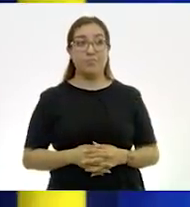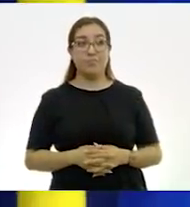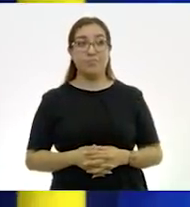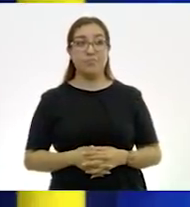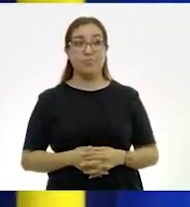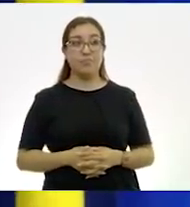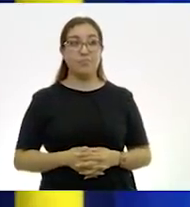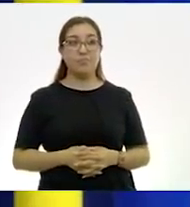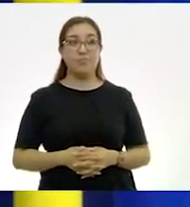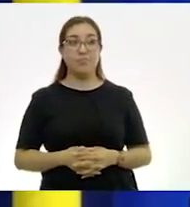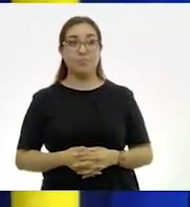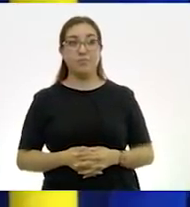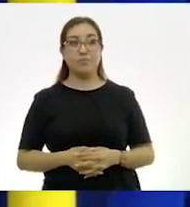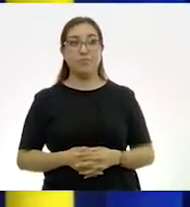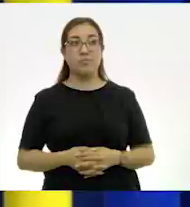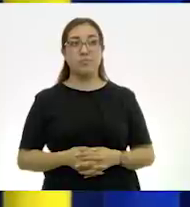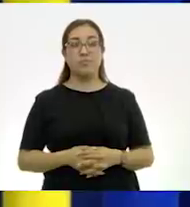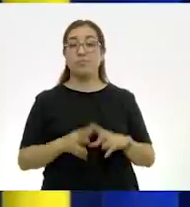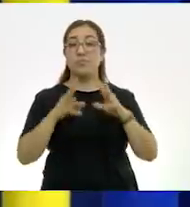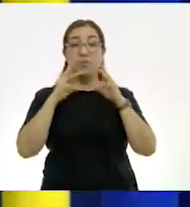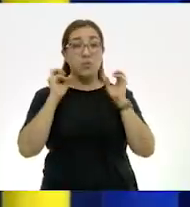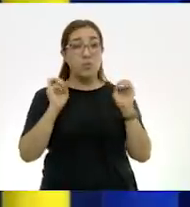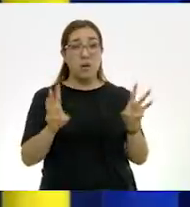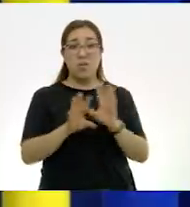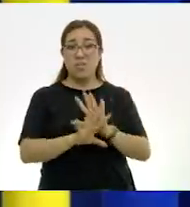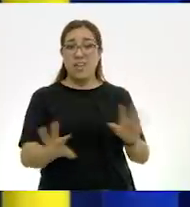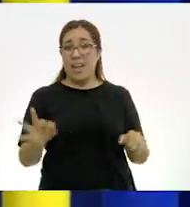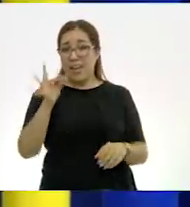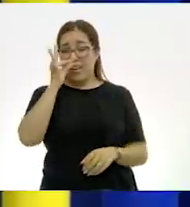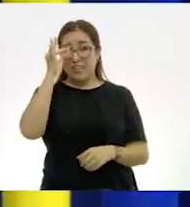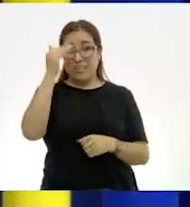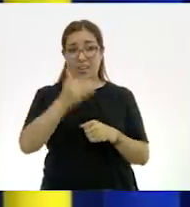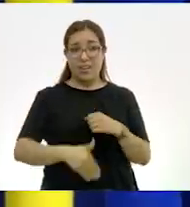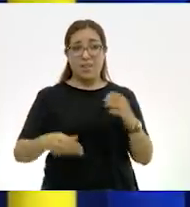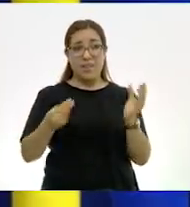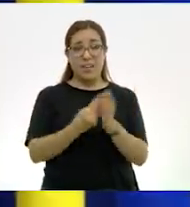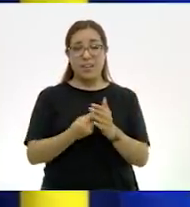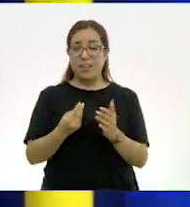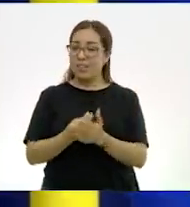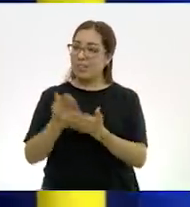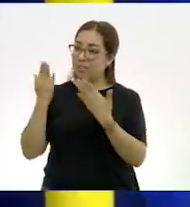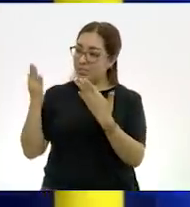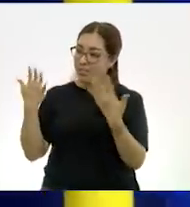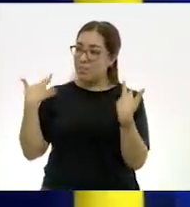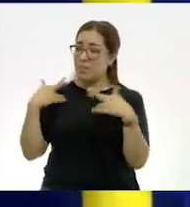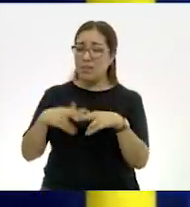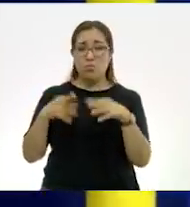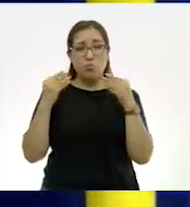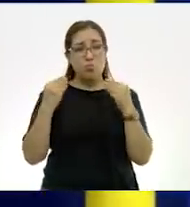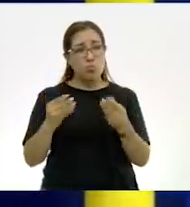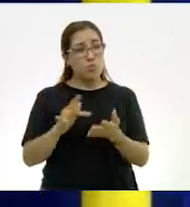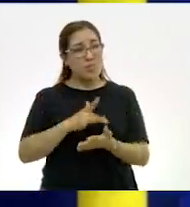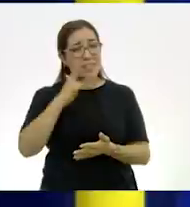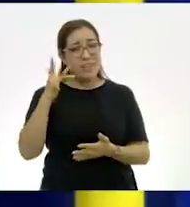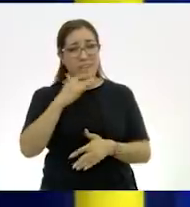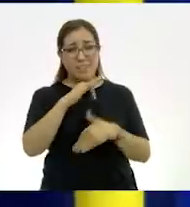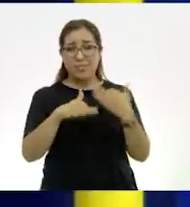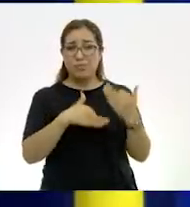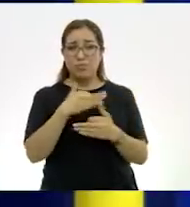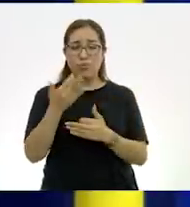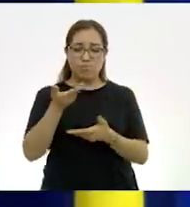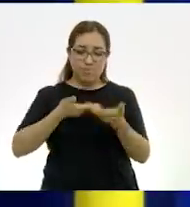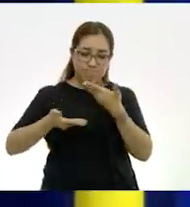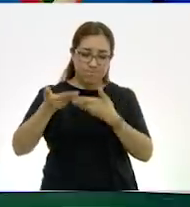Pues esto ya es el cierre de nuestra sesión del día de hoy. Profesor Víctor Pérez, muchísimas gracias por todo lo que nos compartió